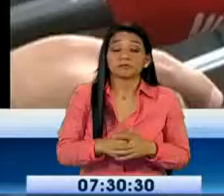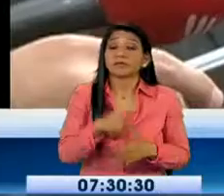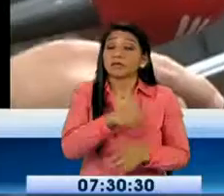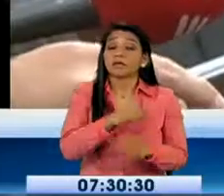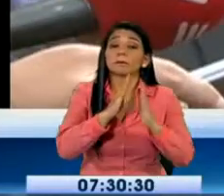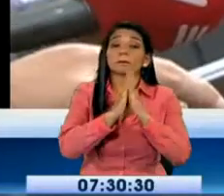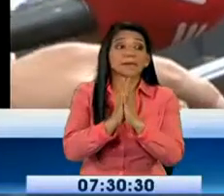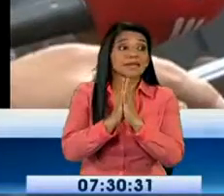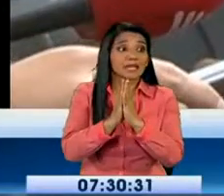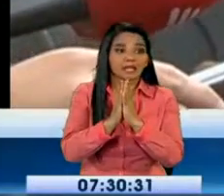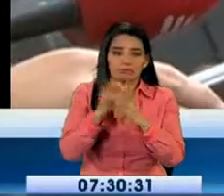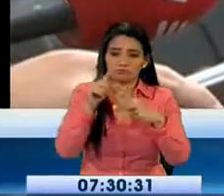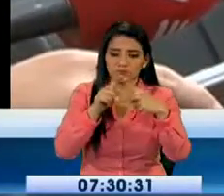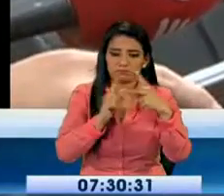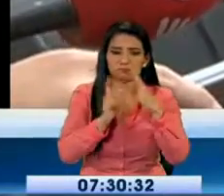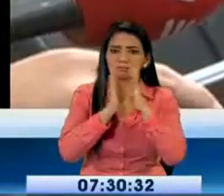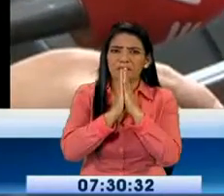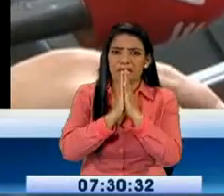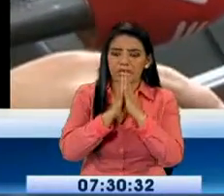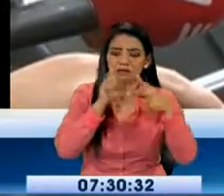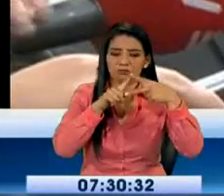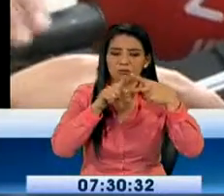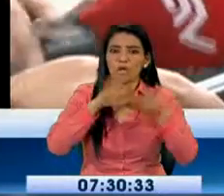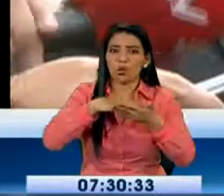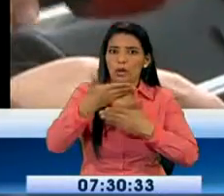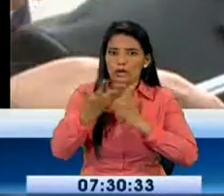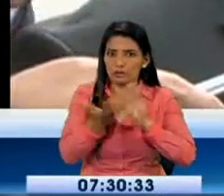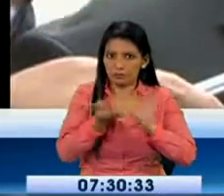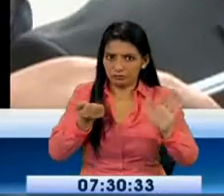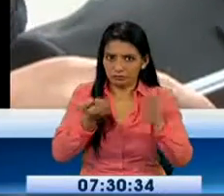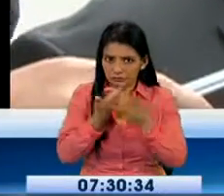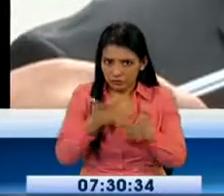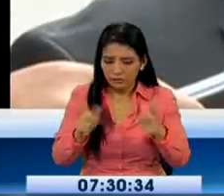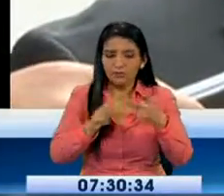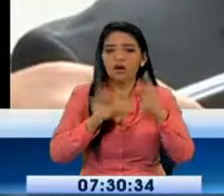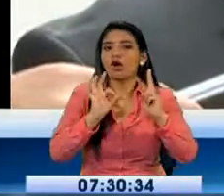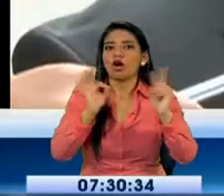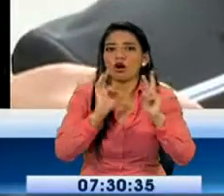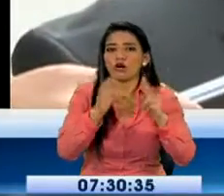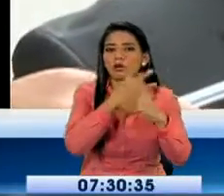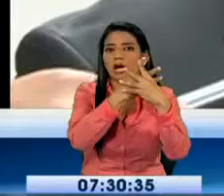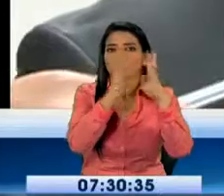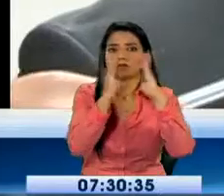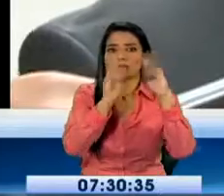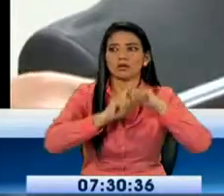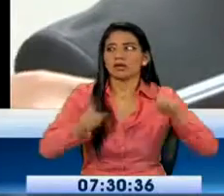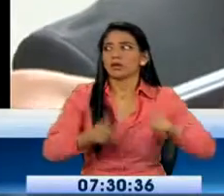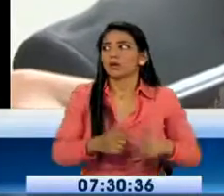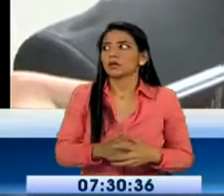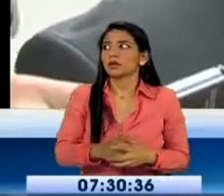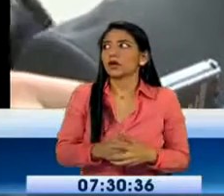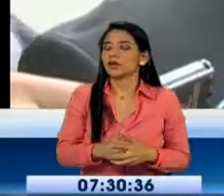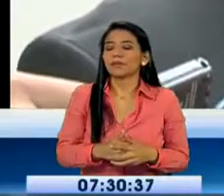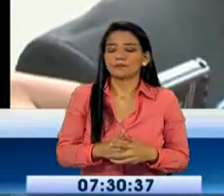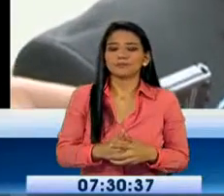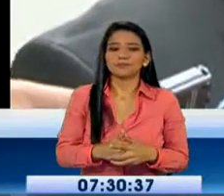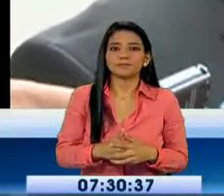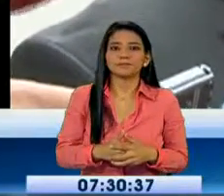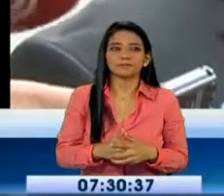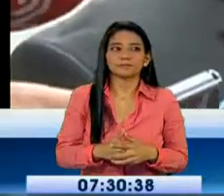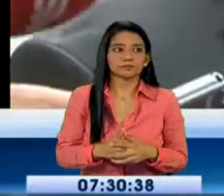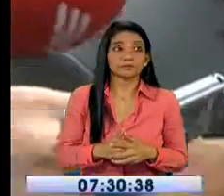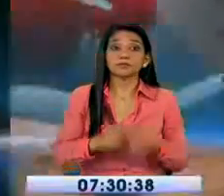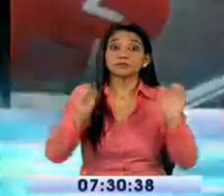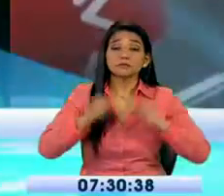ella ha decidido que el peritaje solicitado por la fiscalía sea el que se